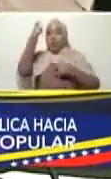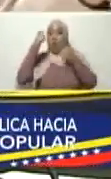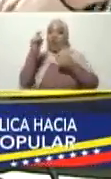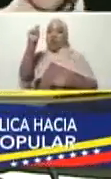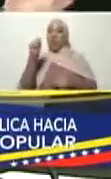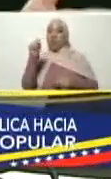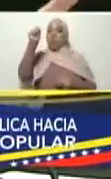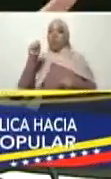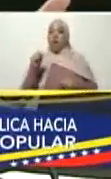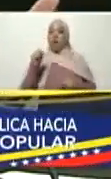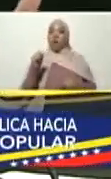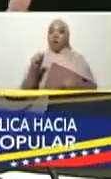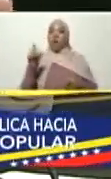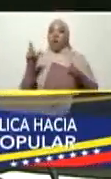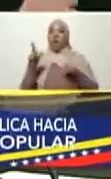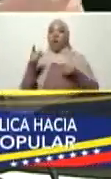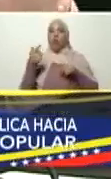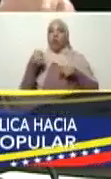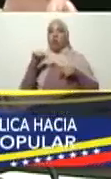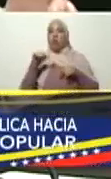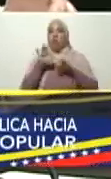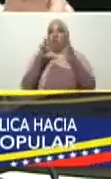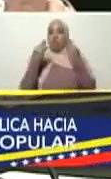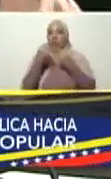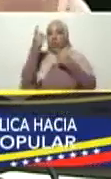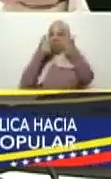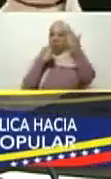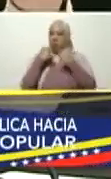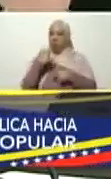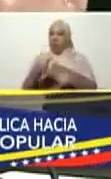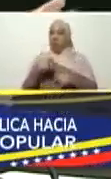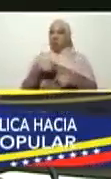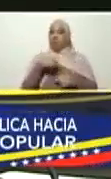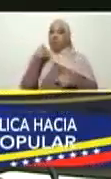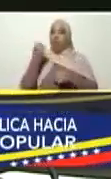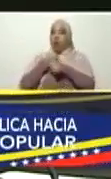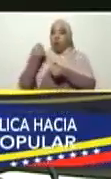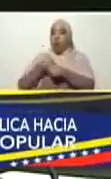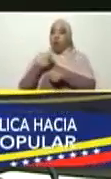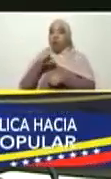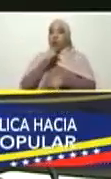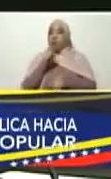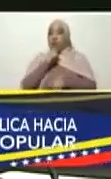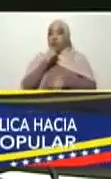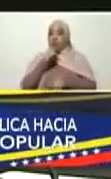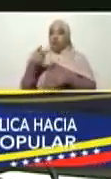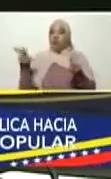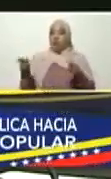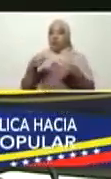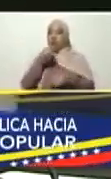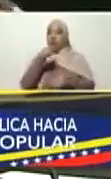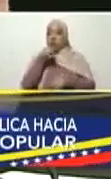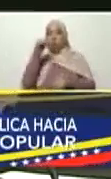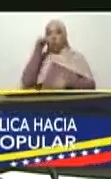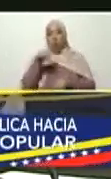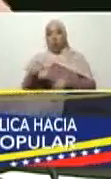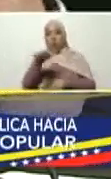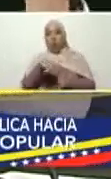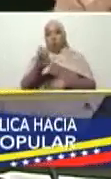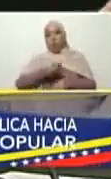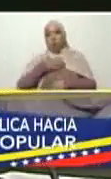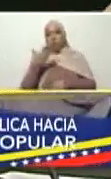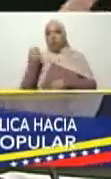a partir de un trabajo que se hizo en la Constituyente, recomendaba que las agregásemos todas en un código de leyes del Poder Popular. ¿Eso es